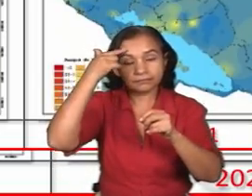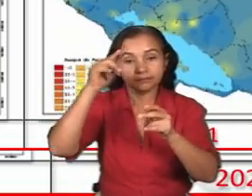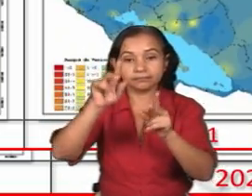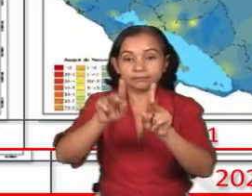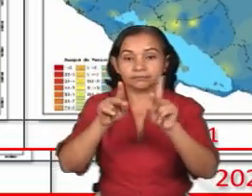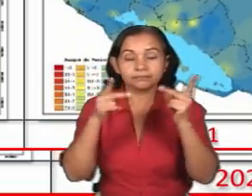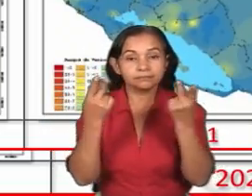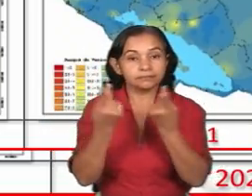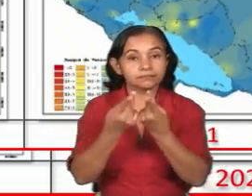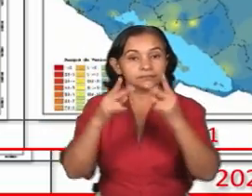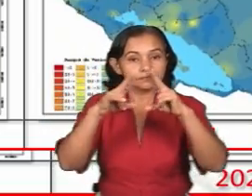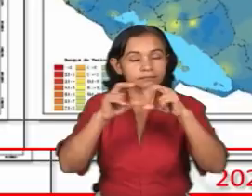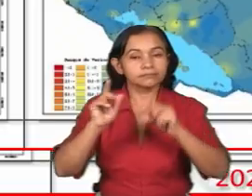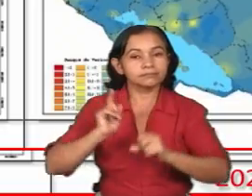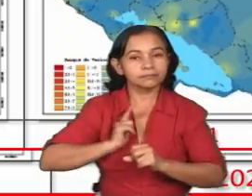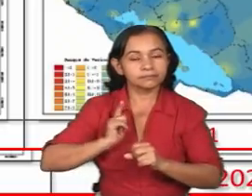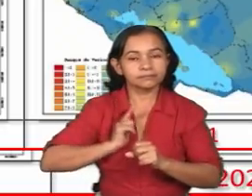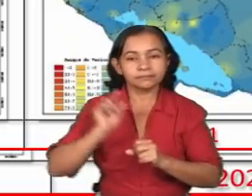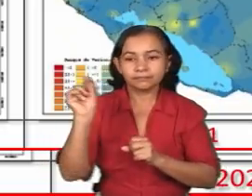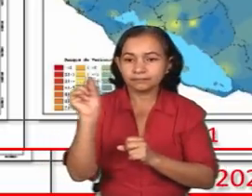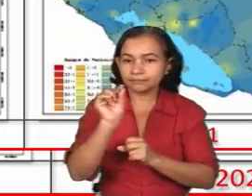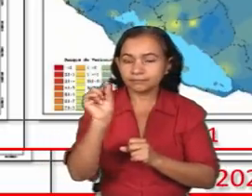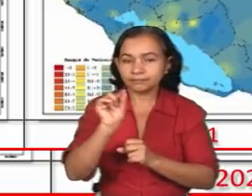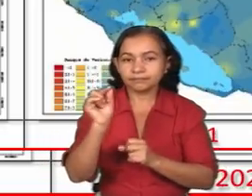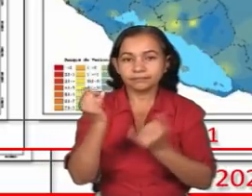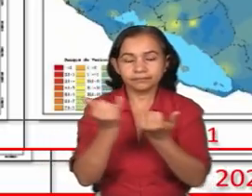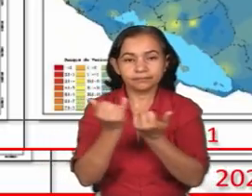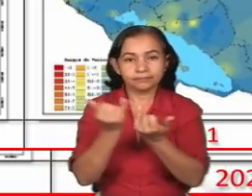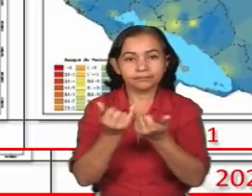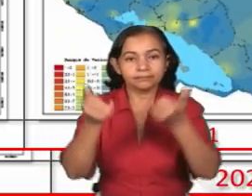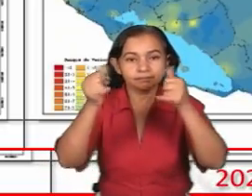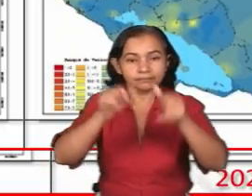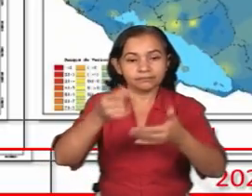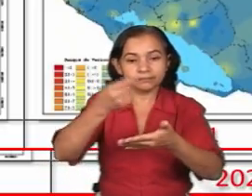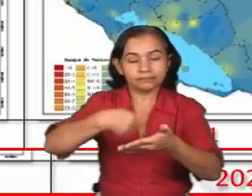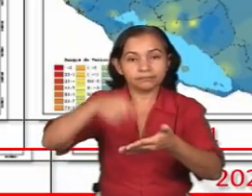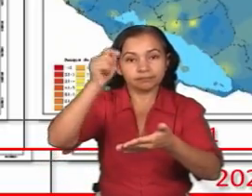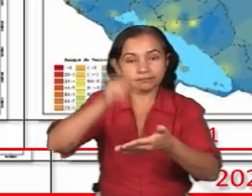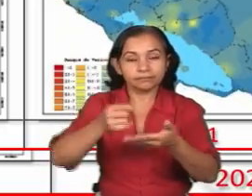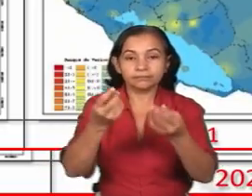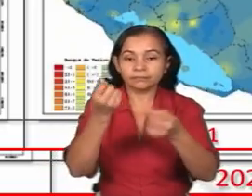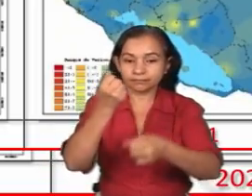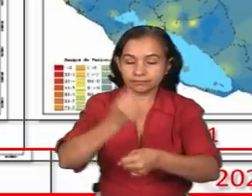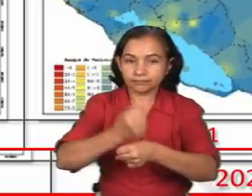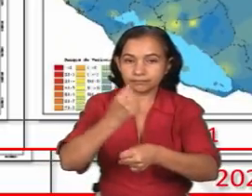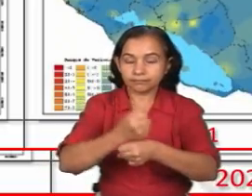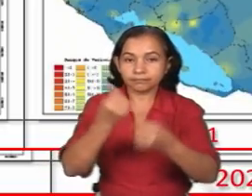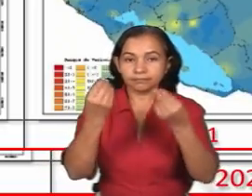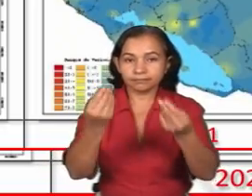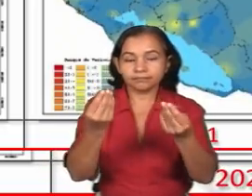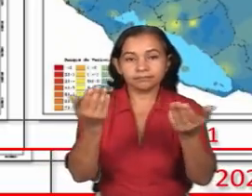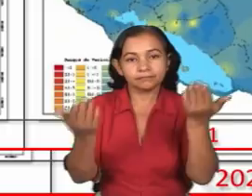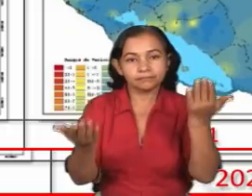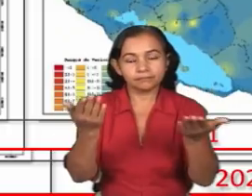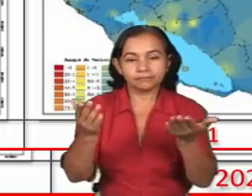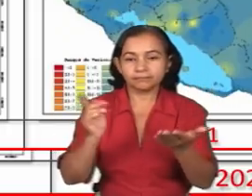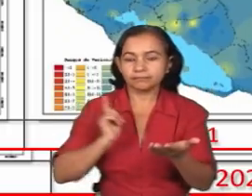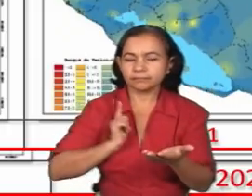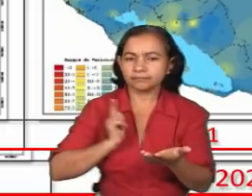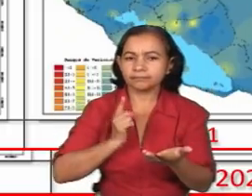de Nicaragua cuenta en estos momentos ya con convenios firmados, que están muchos en ejecución y que prácticamente no